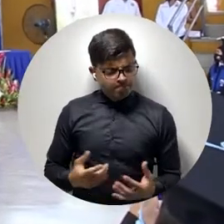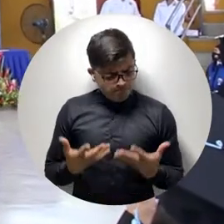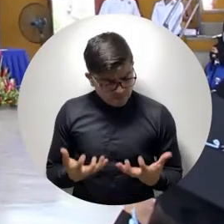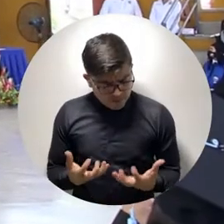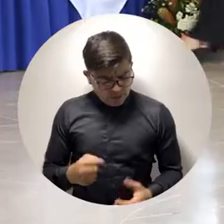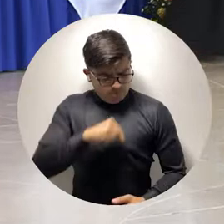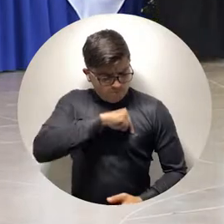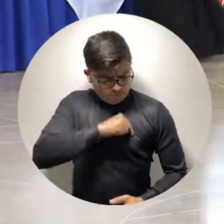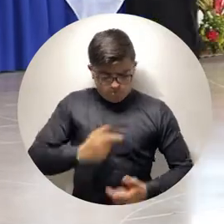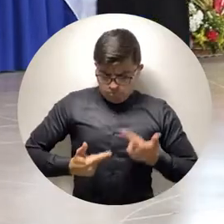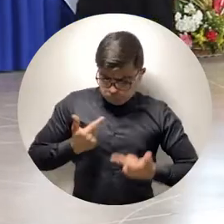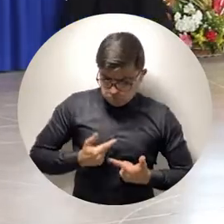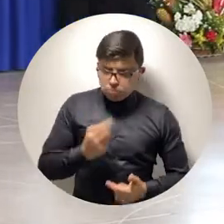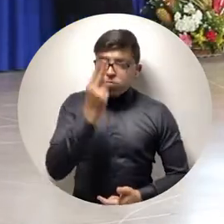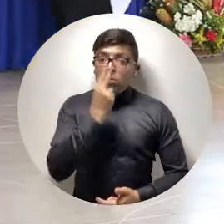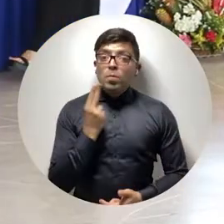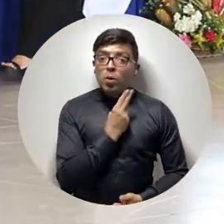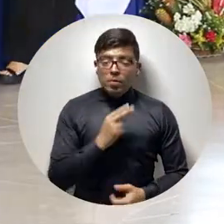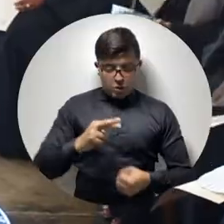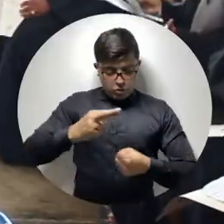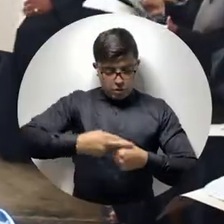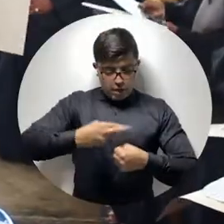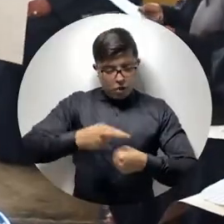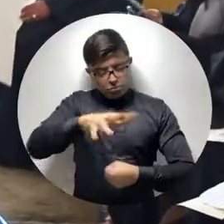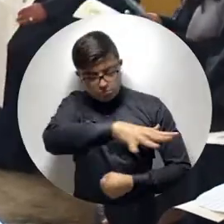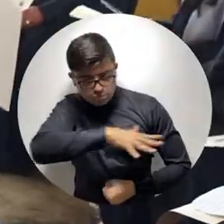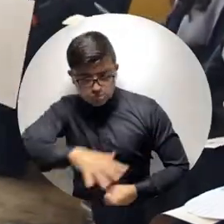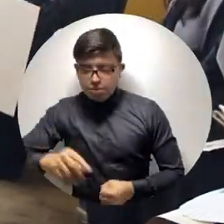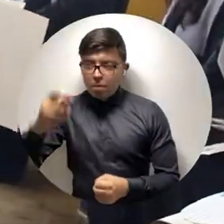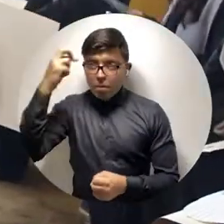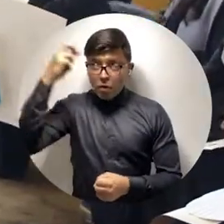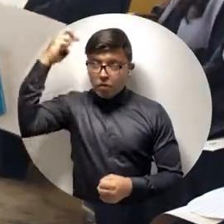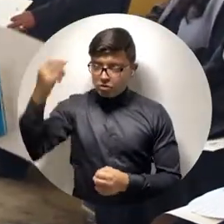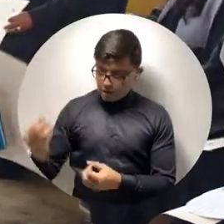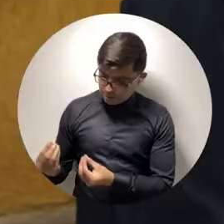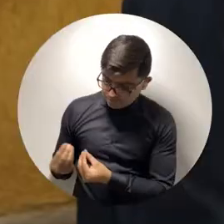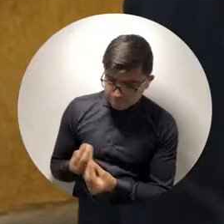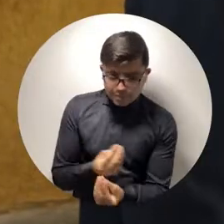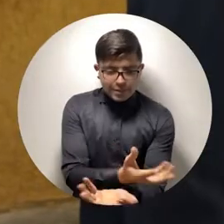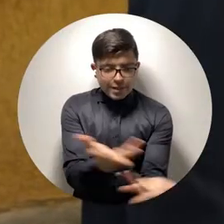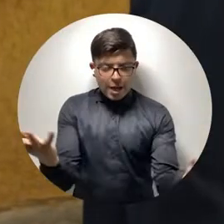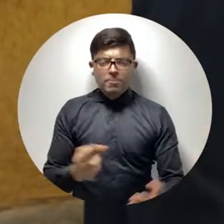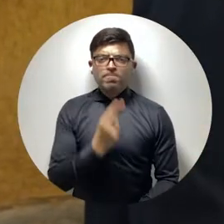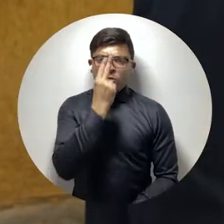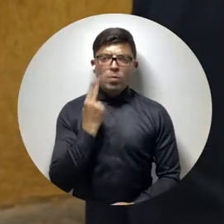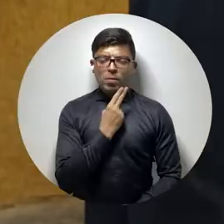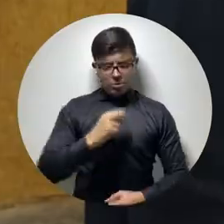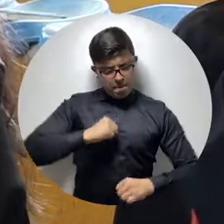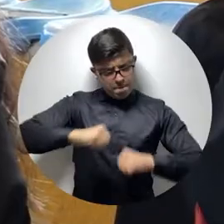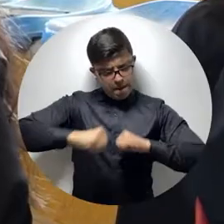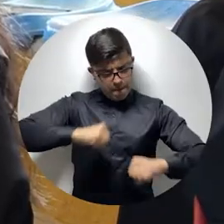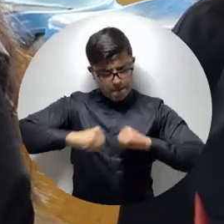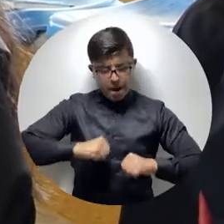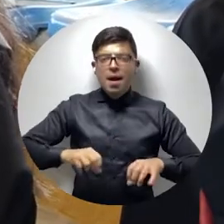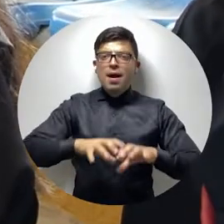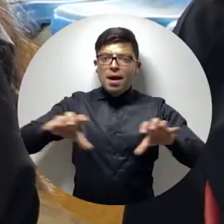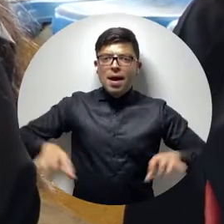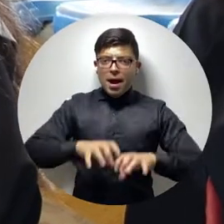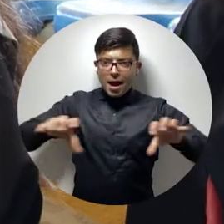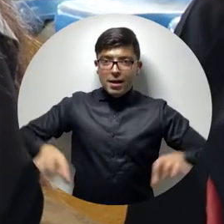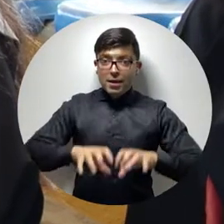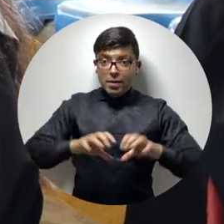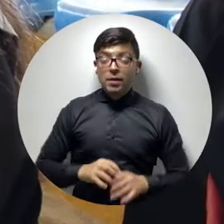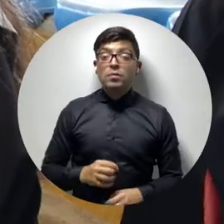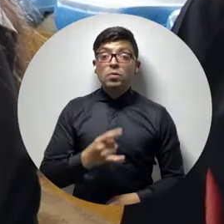compromiso que tenemos de entregar a nuestra región cada día más profesionales comprometidos con la reactivación de las actividades